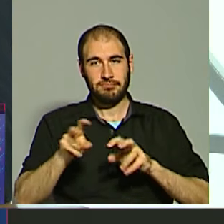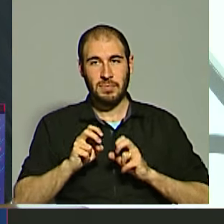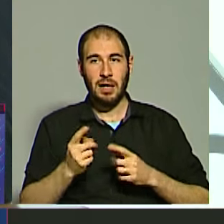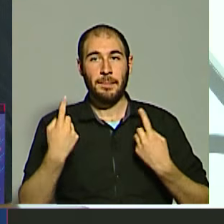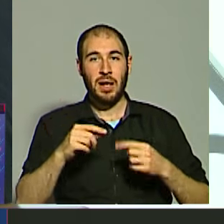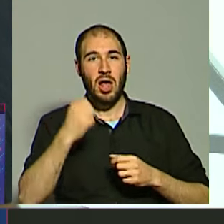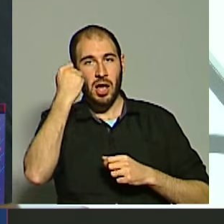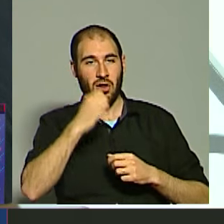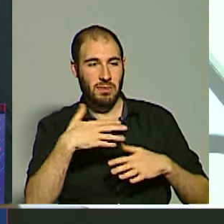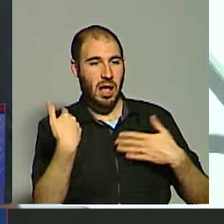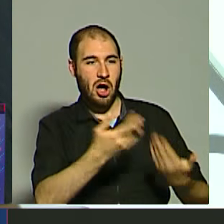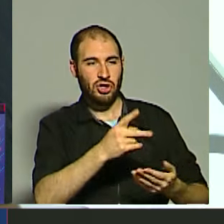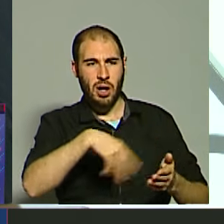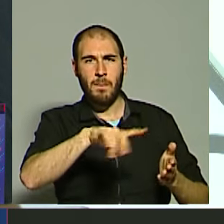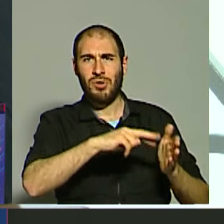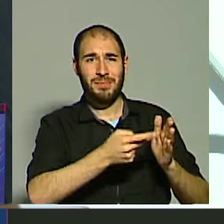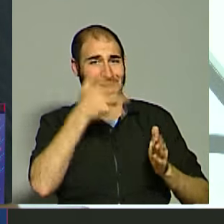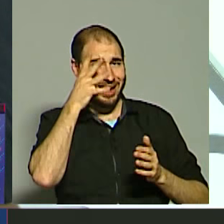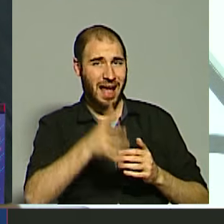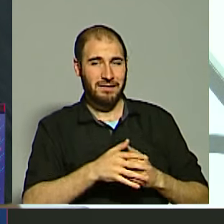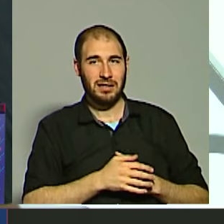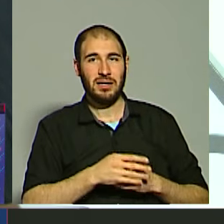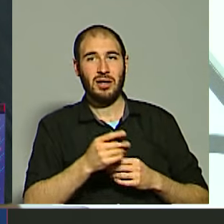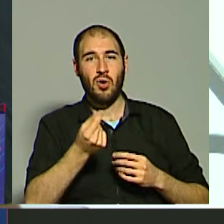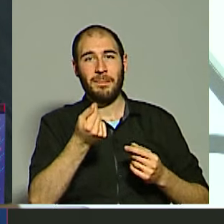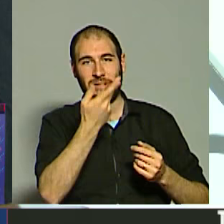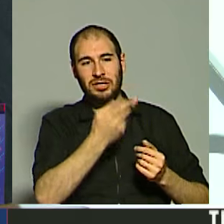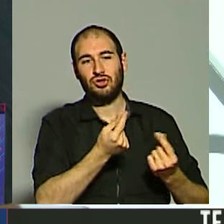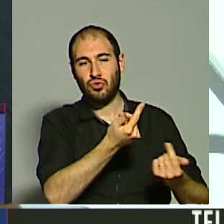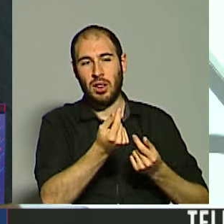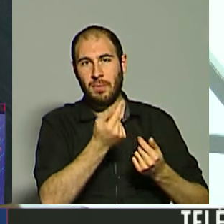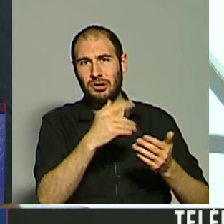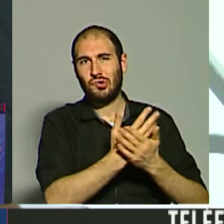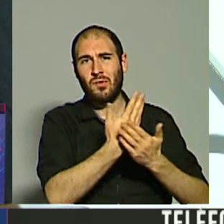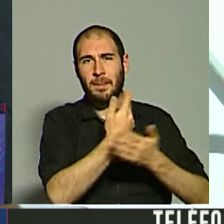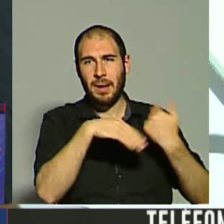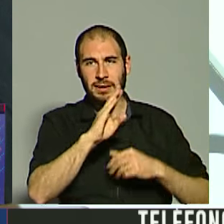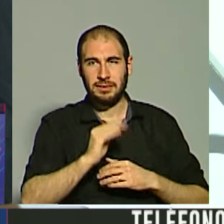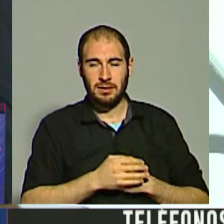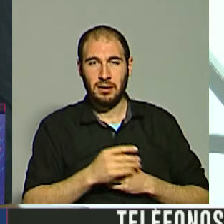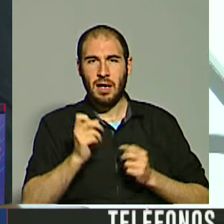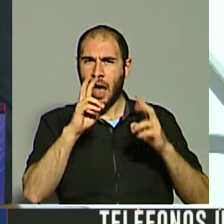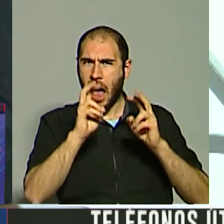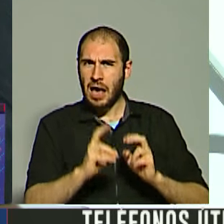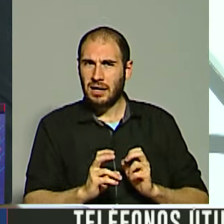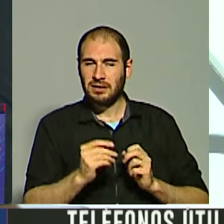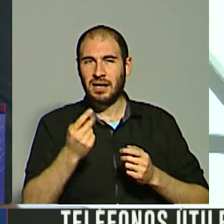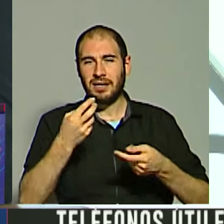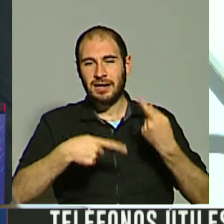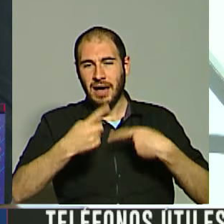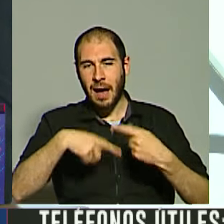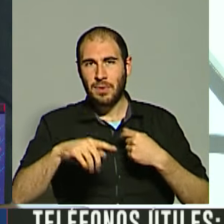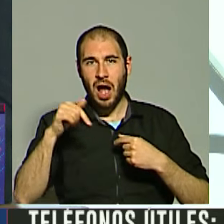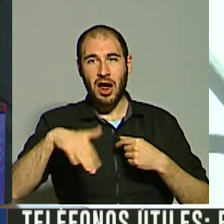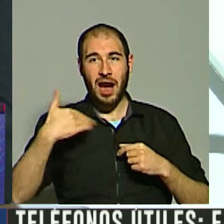pero el resto de la economía tiene un problema y grande, fundamentalmente el asalariado, porque es el que más lo sufre. Si uno analiza cuál es el tipo de cambio que